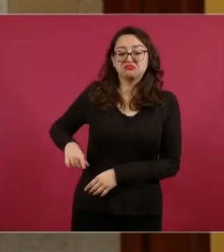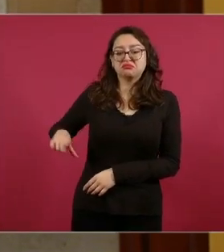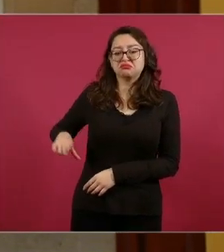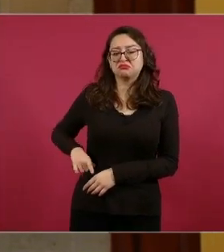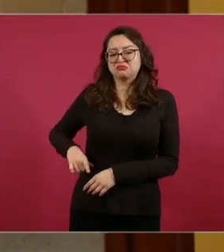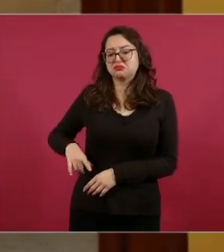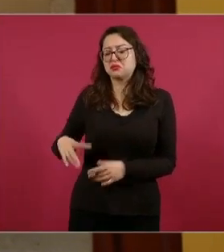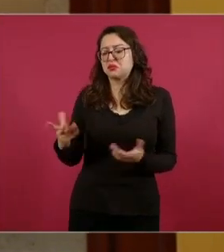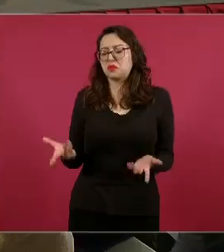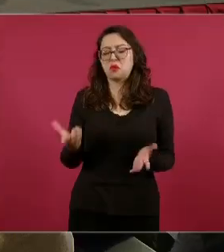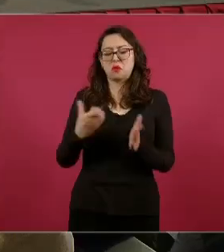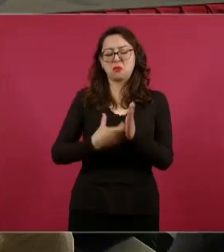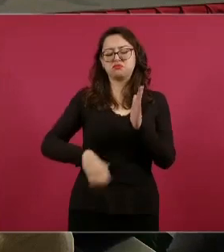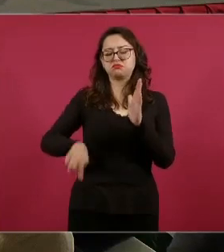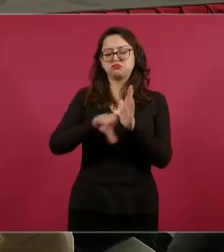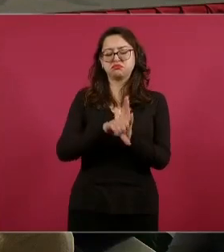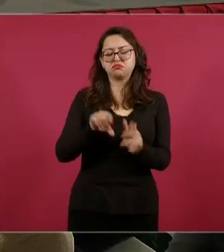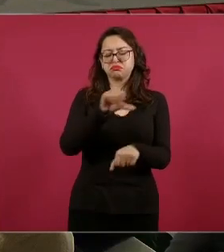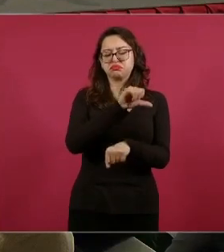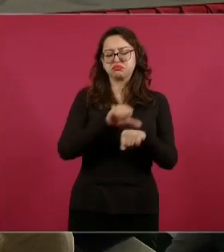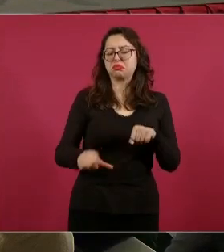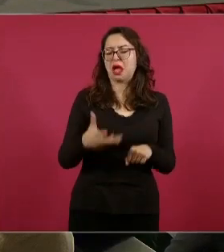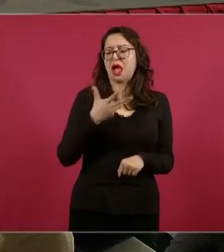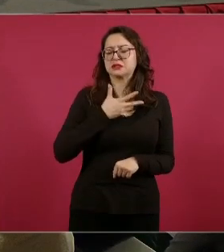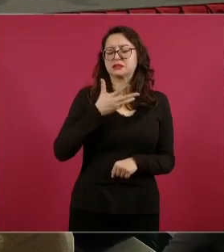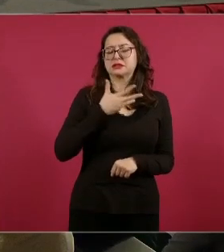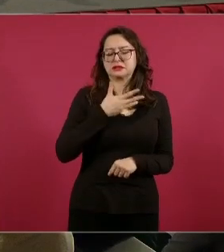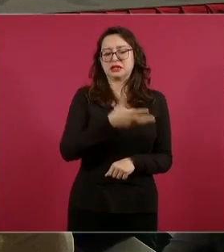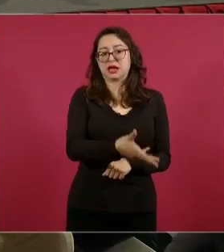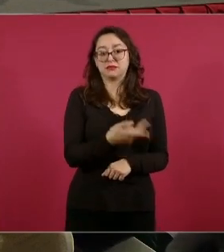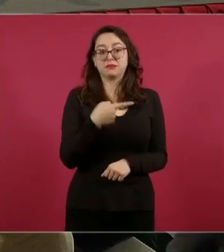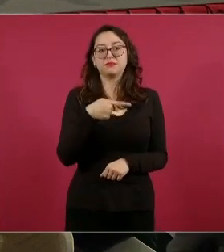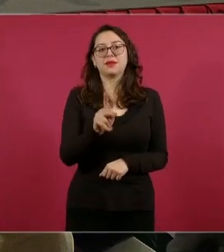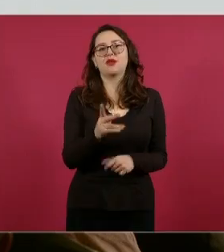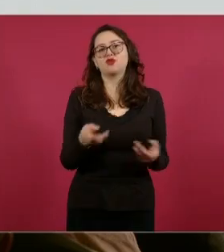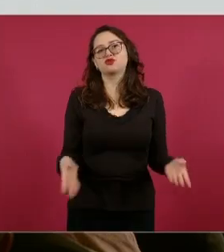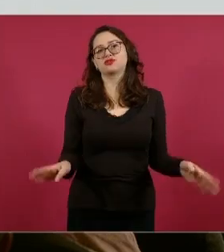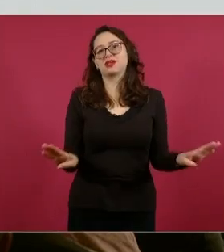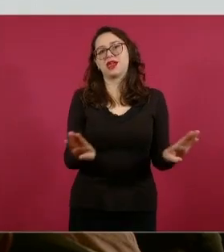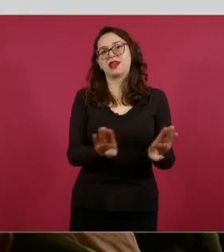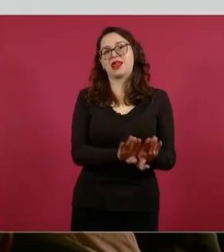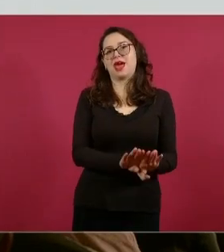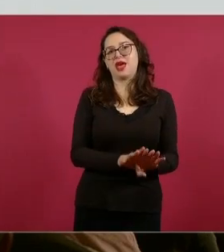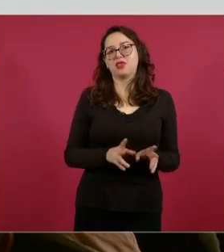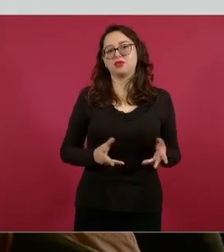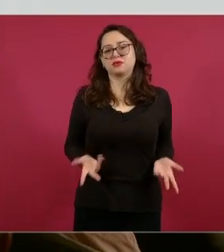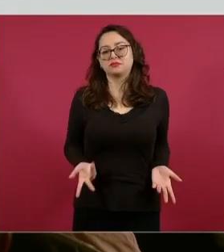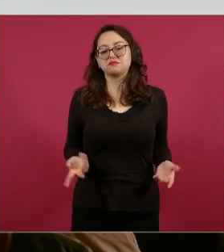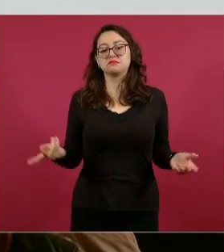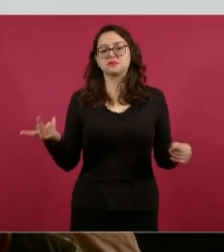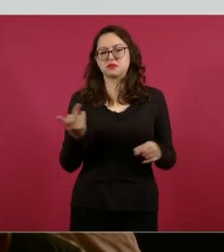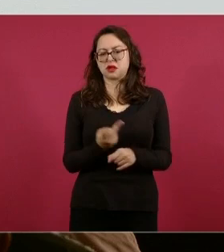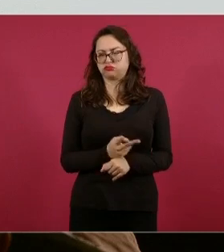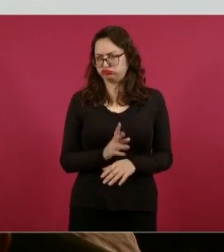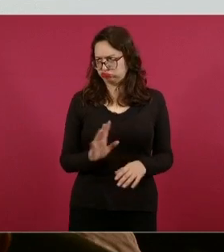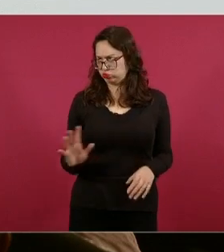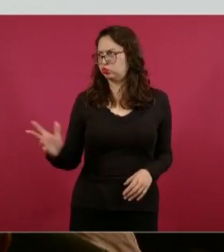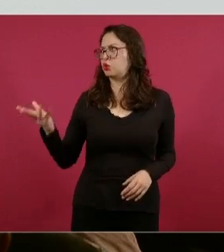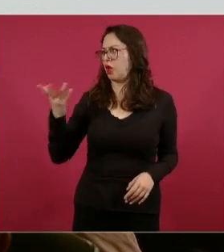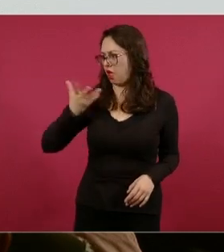suponía que la gente estaba acudiendo y estaba recibiendo la atención que requería cuando se le indicaba la